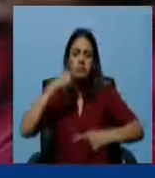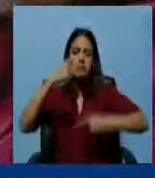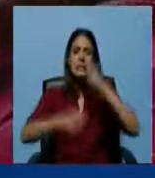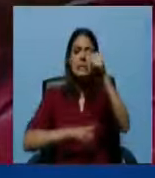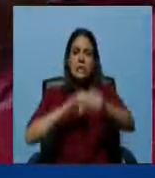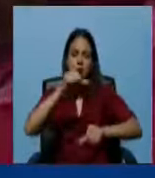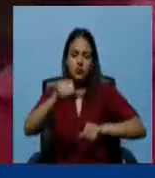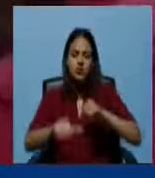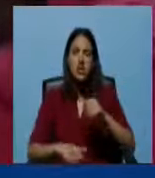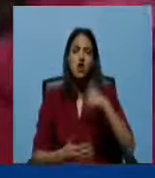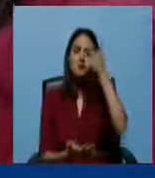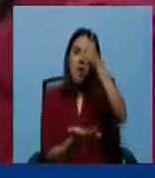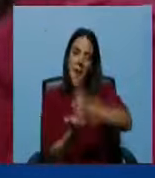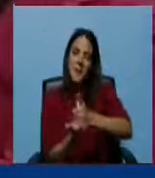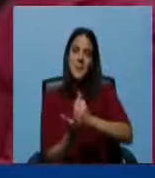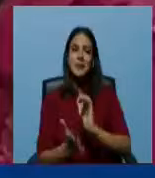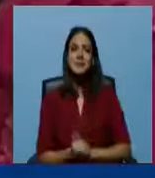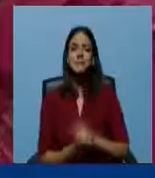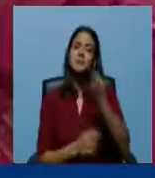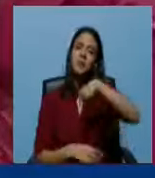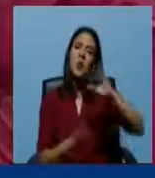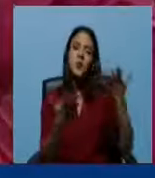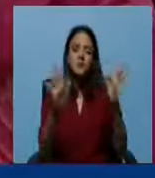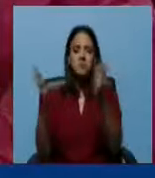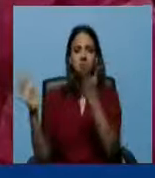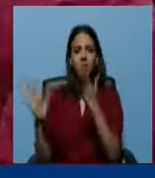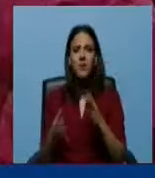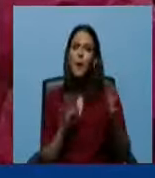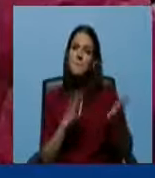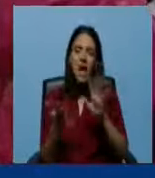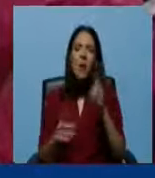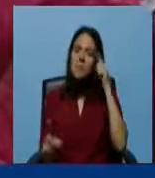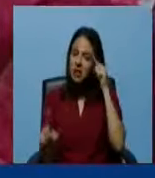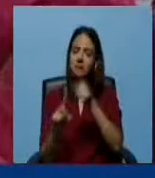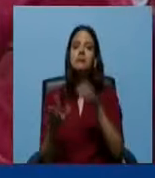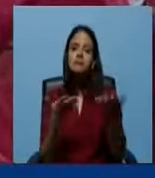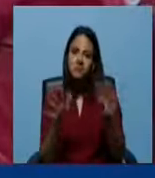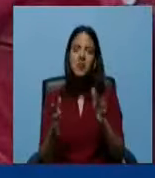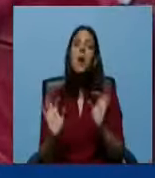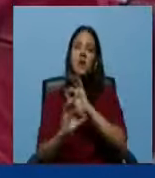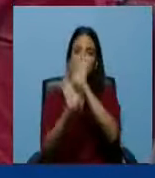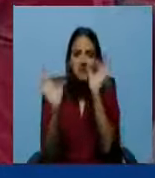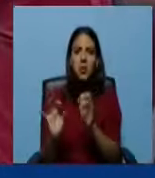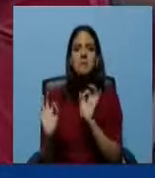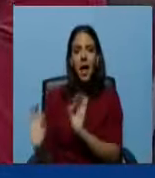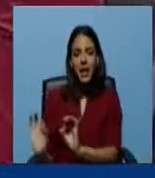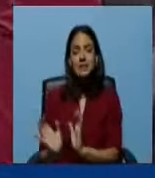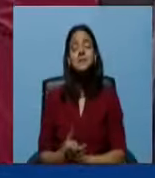siglos. Amén. Más o menos fue así, ¿verdad?